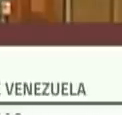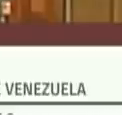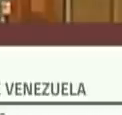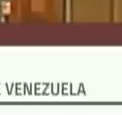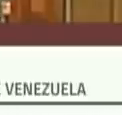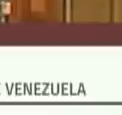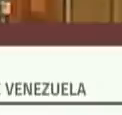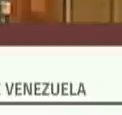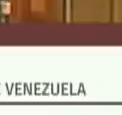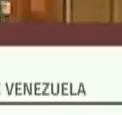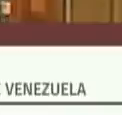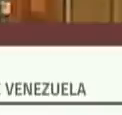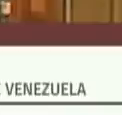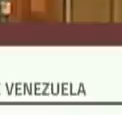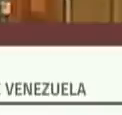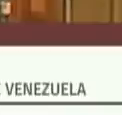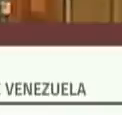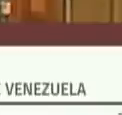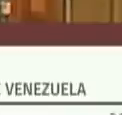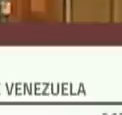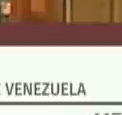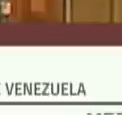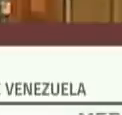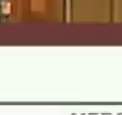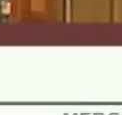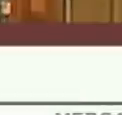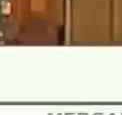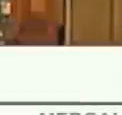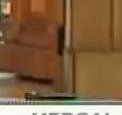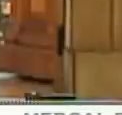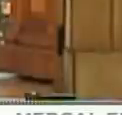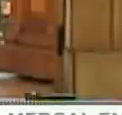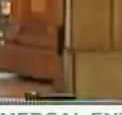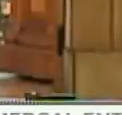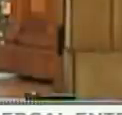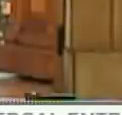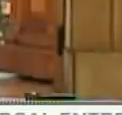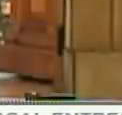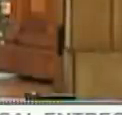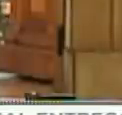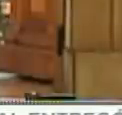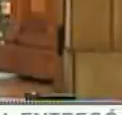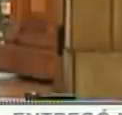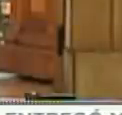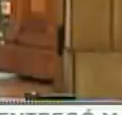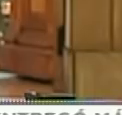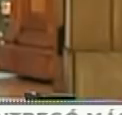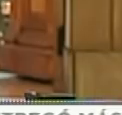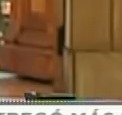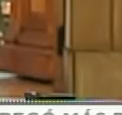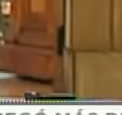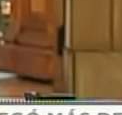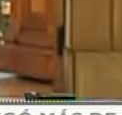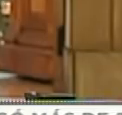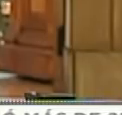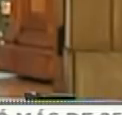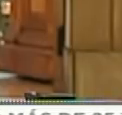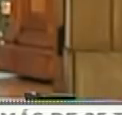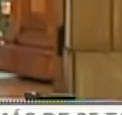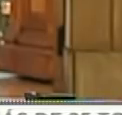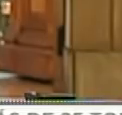Maduro relacionados con la segunda fase de esta cuarentena que nos lleva a una